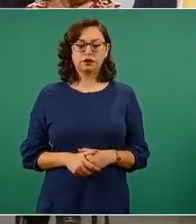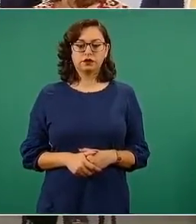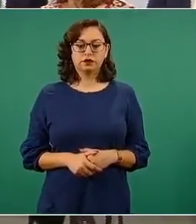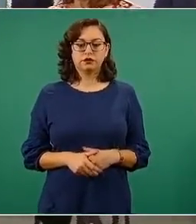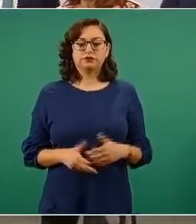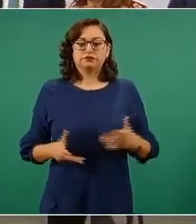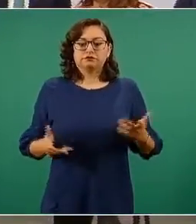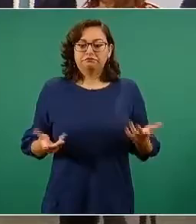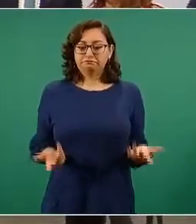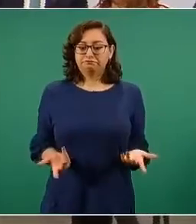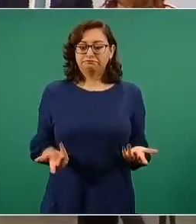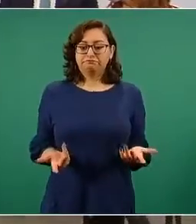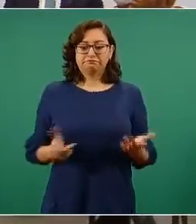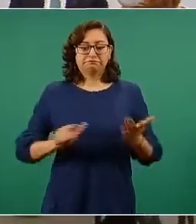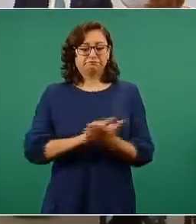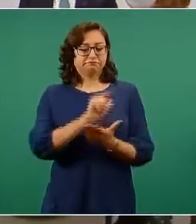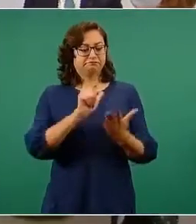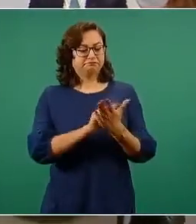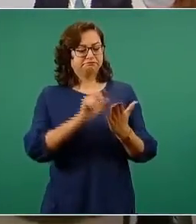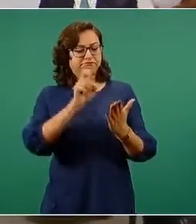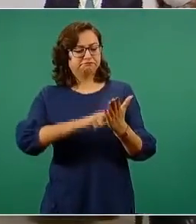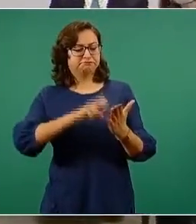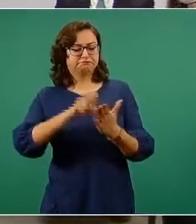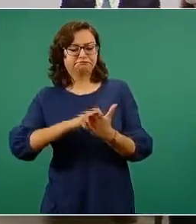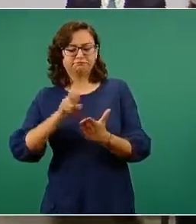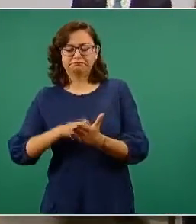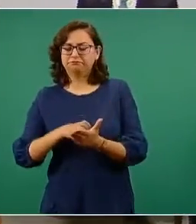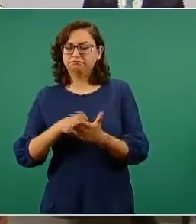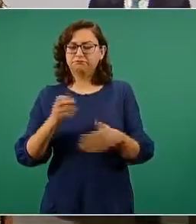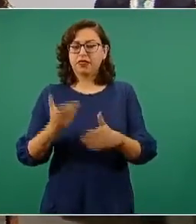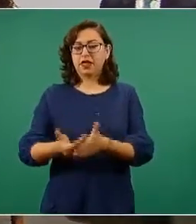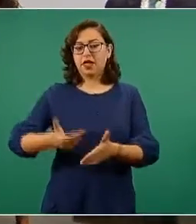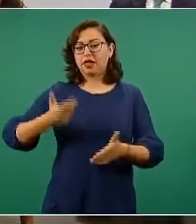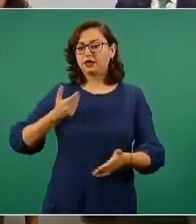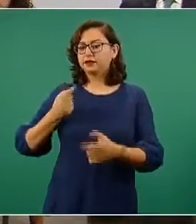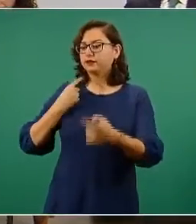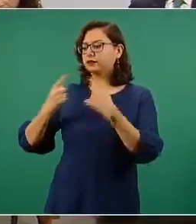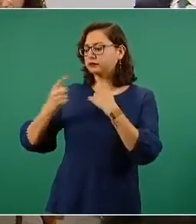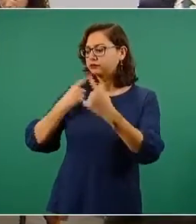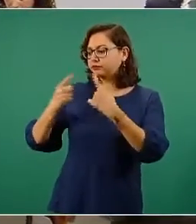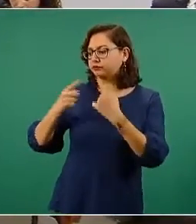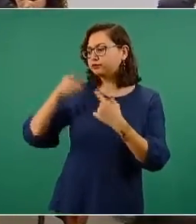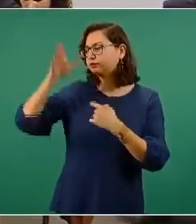el diálogo de acuerdos.